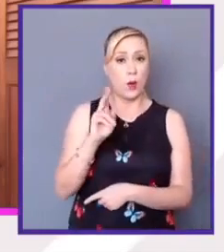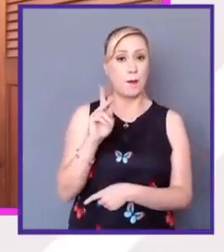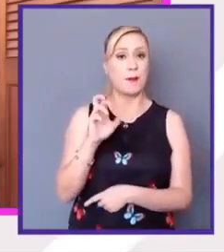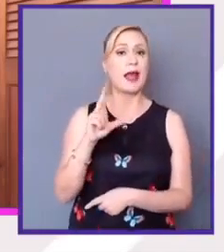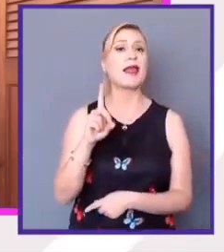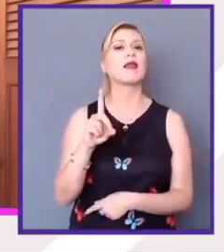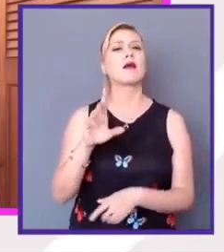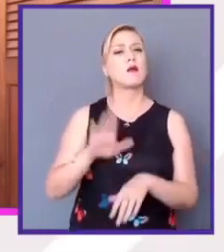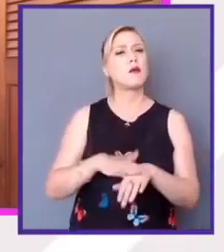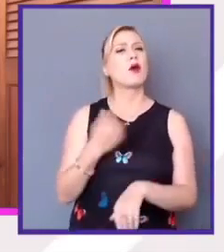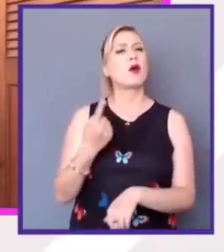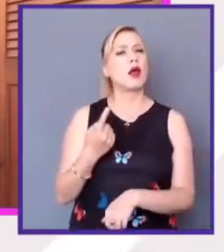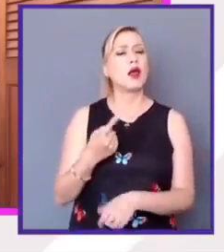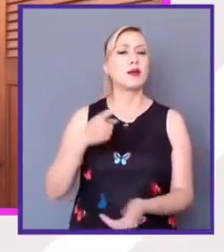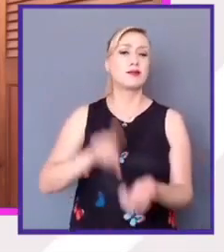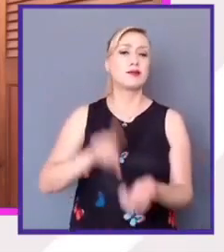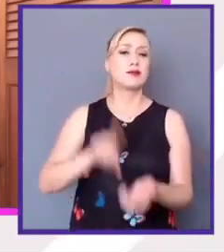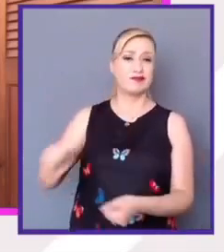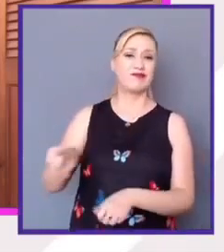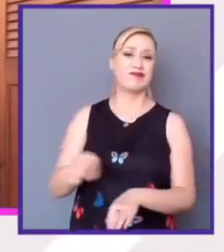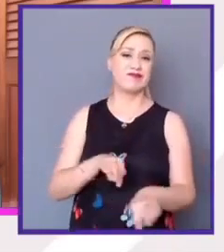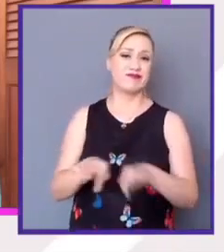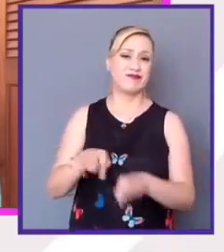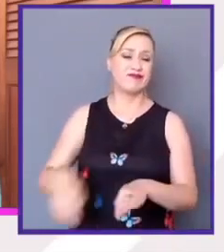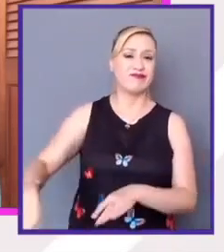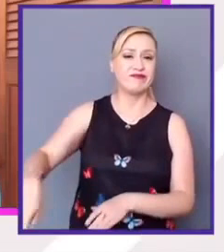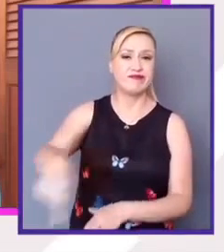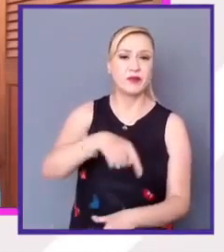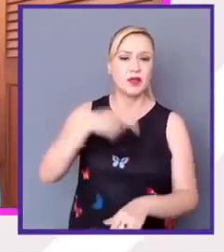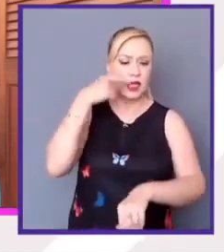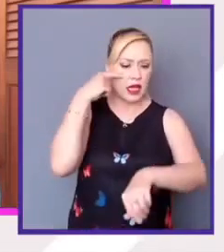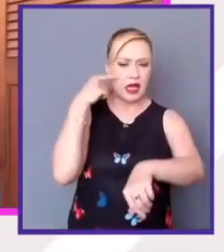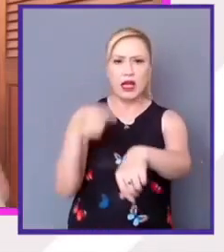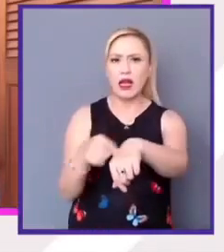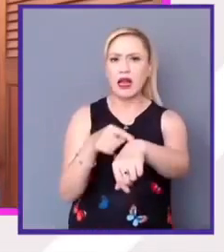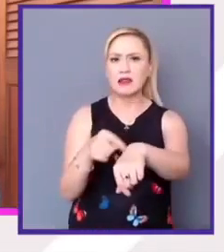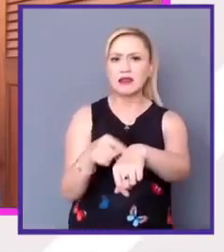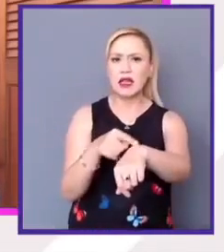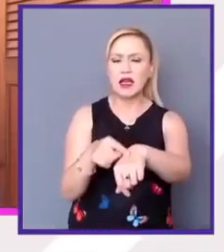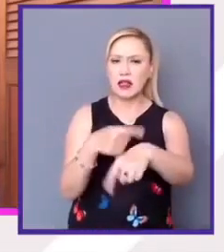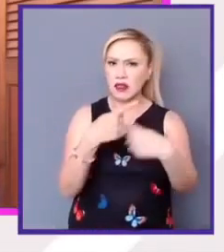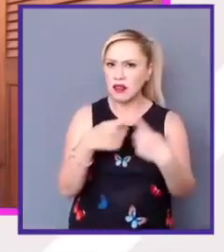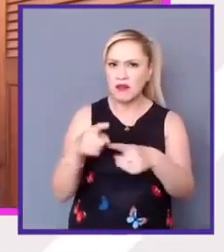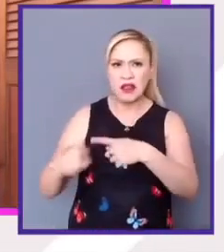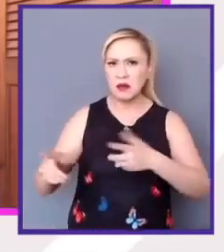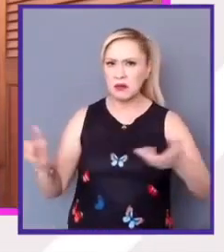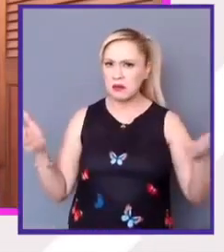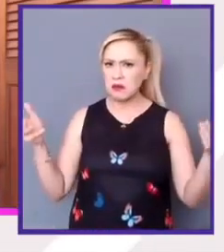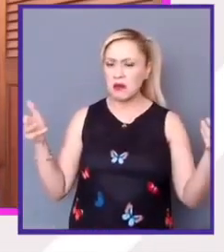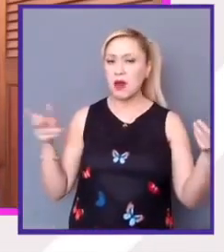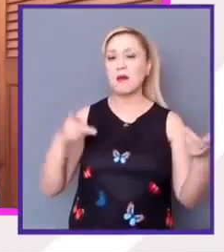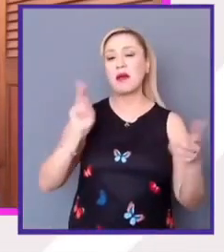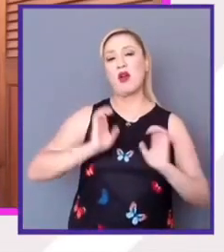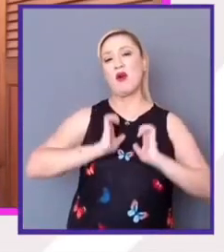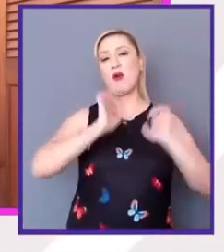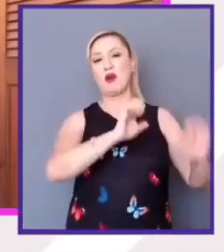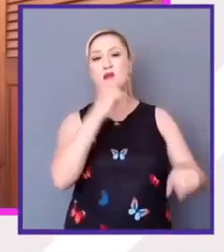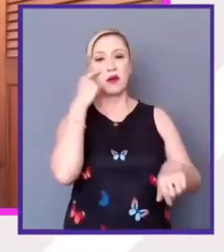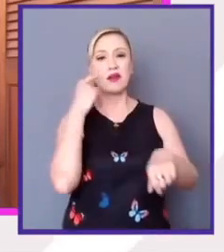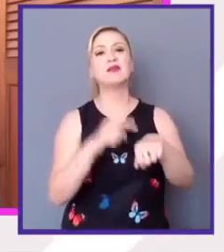laborales. Las razas no existen, pero el racismo sí. Por lo tanto, es fundamental que las empresas y la